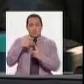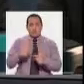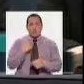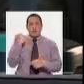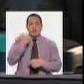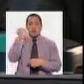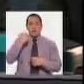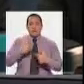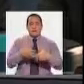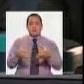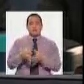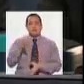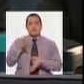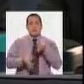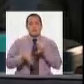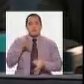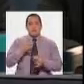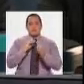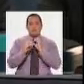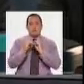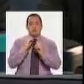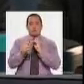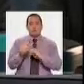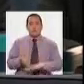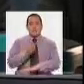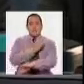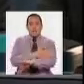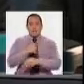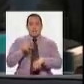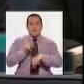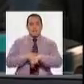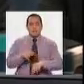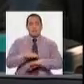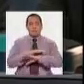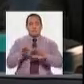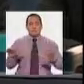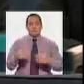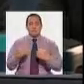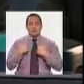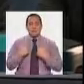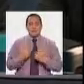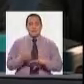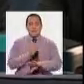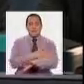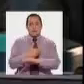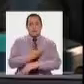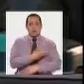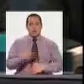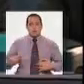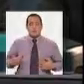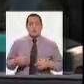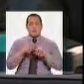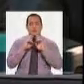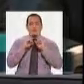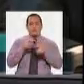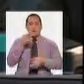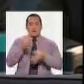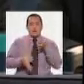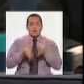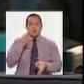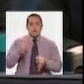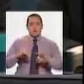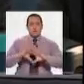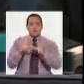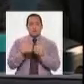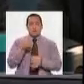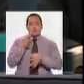que el Poder Judicial resuelva antes de la fecha de término que teníamos como Estado para contestar la demanda. La